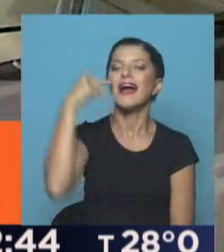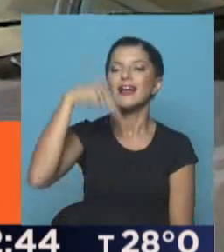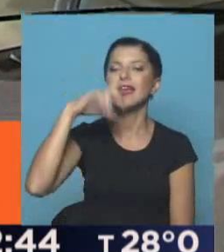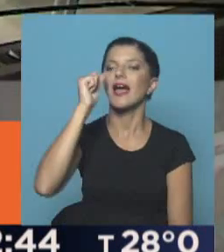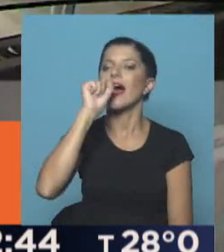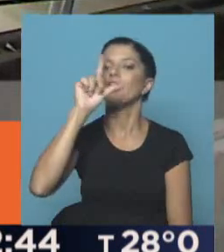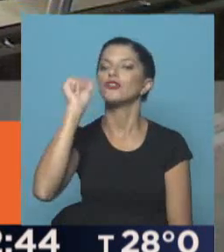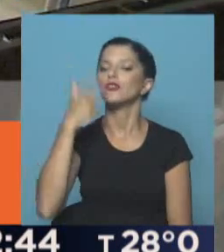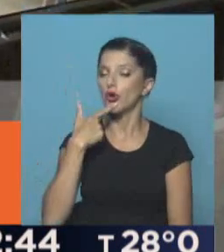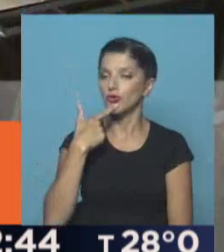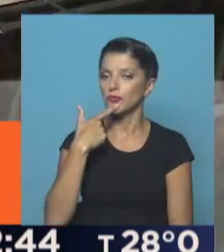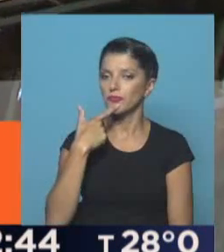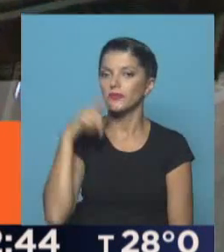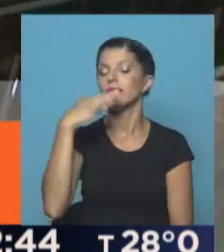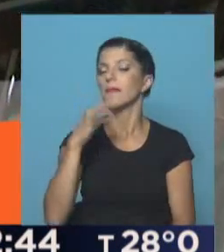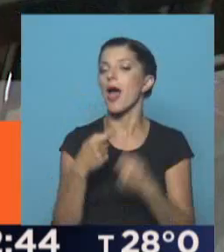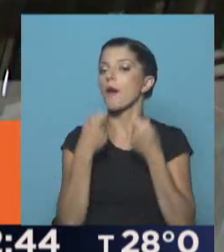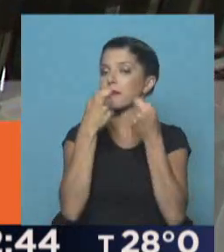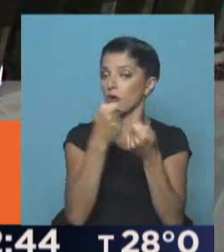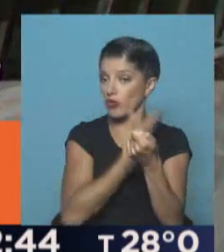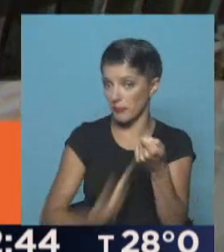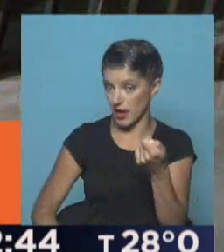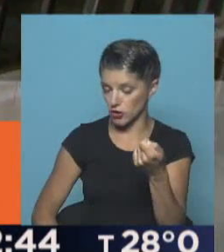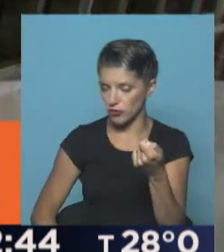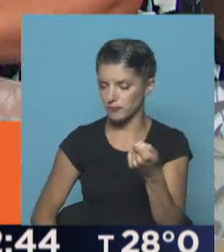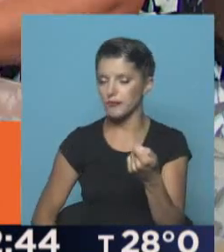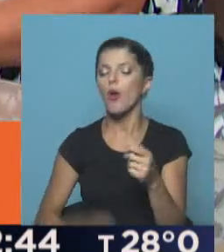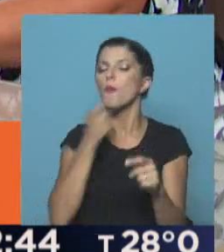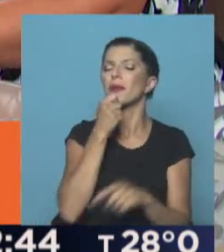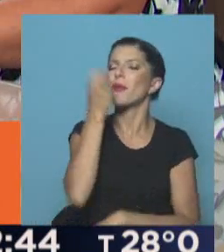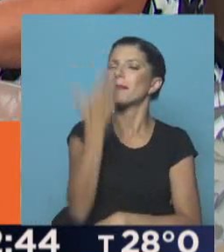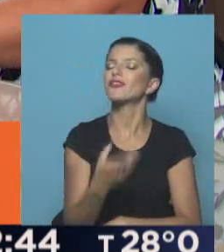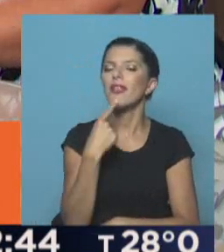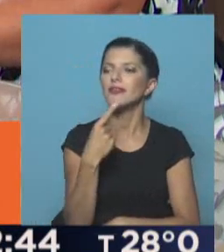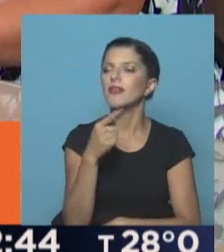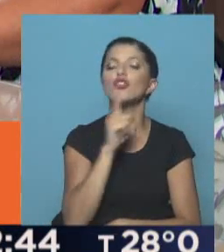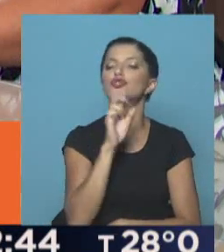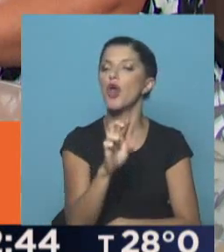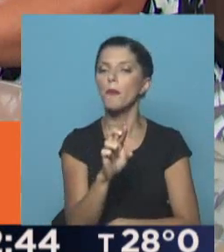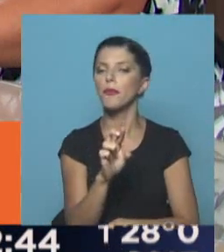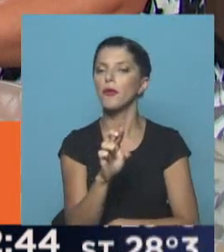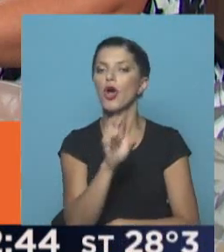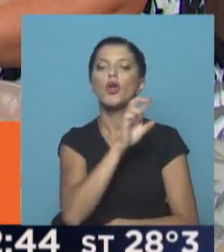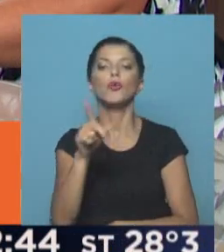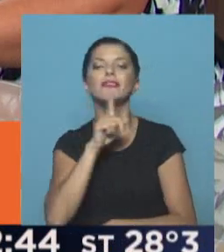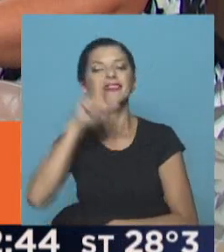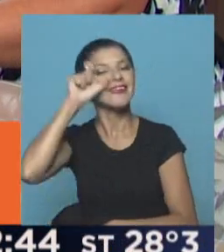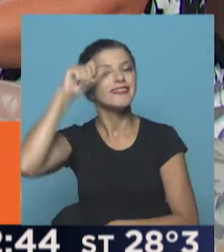no parece ser el suyo, que es apoyar al gobierno en este caso, cuando, por ejemplo, dice, bueno, Trump no es Terminator, es